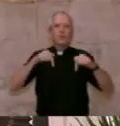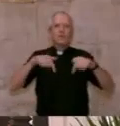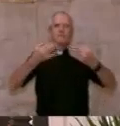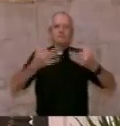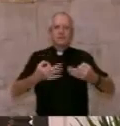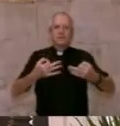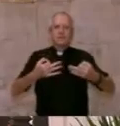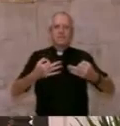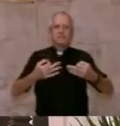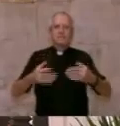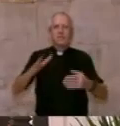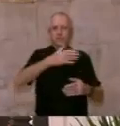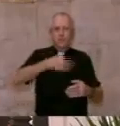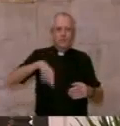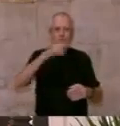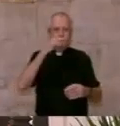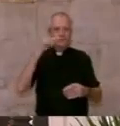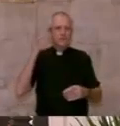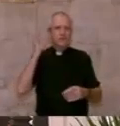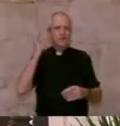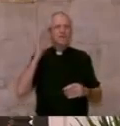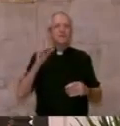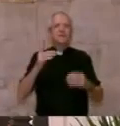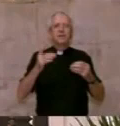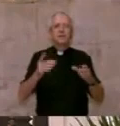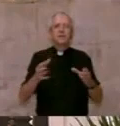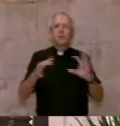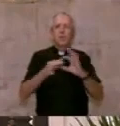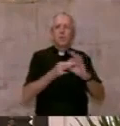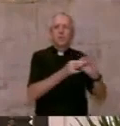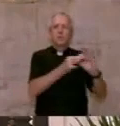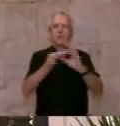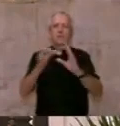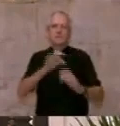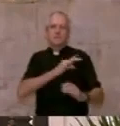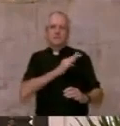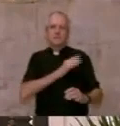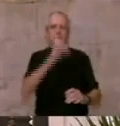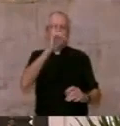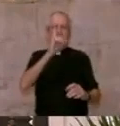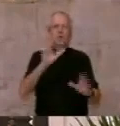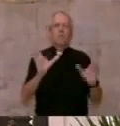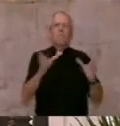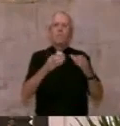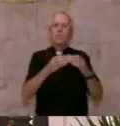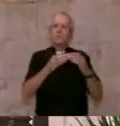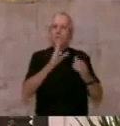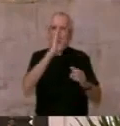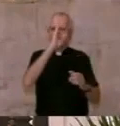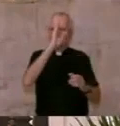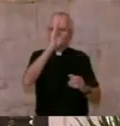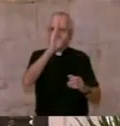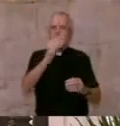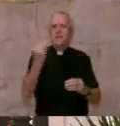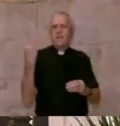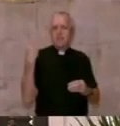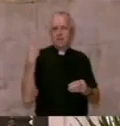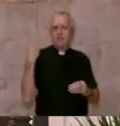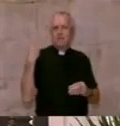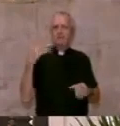sinodalidad vivida es precisamente la asamblea litúrgica tan bella que estamos experimentando hoy aquí, y todos llamados por el